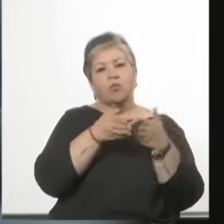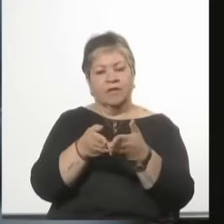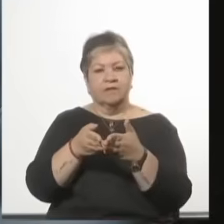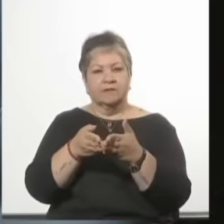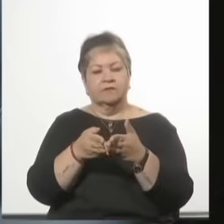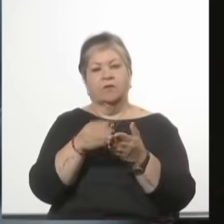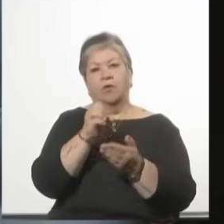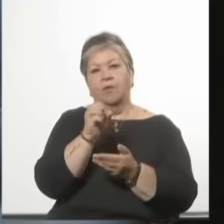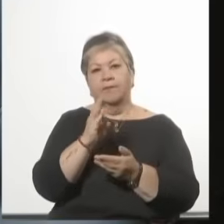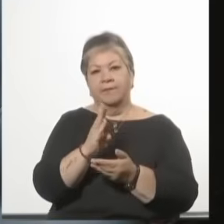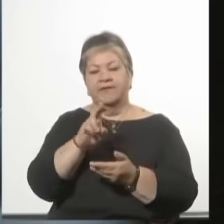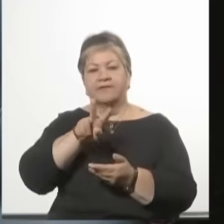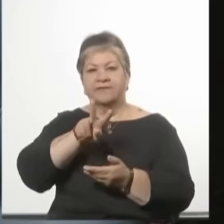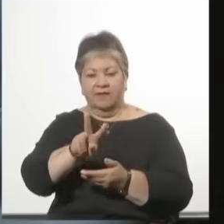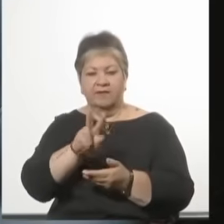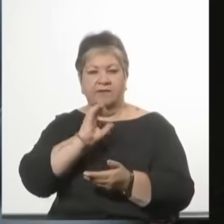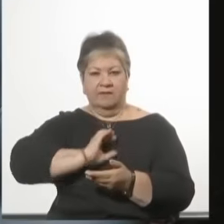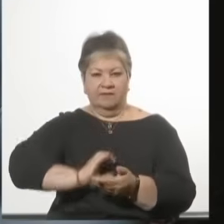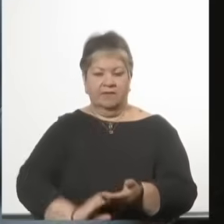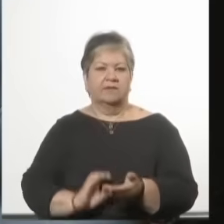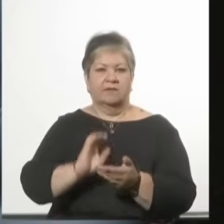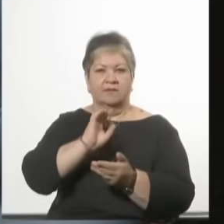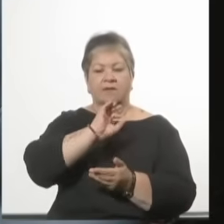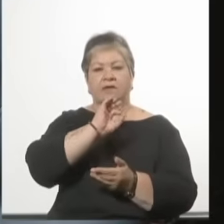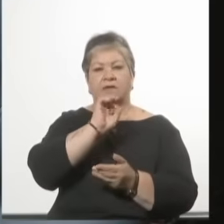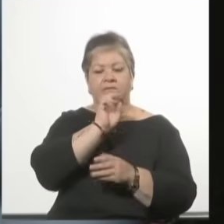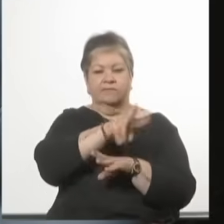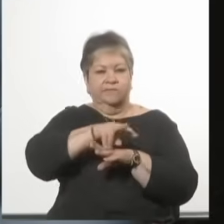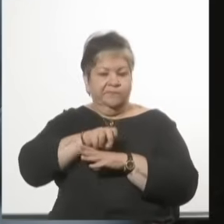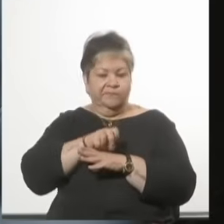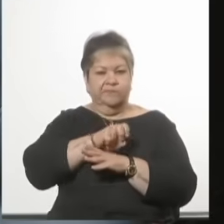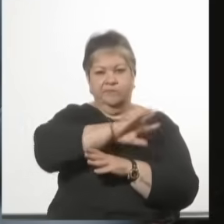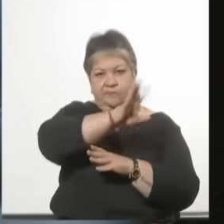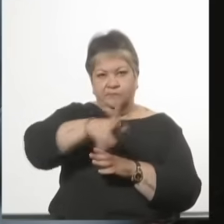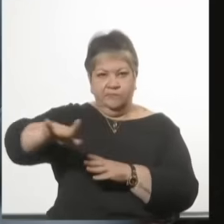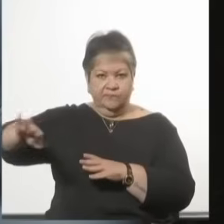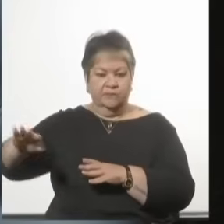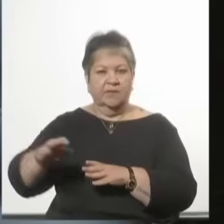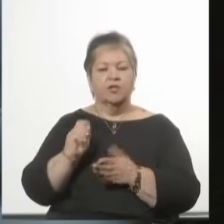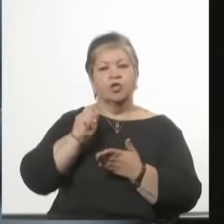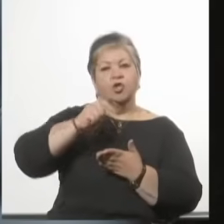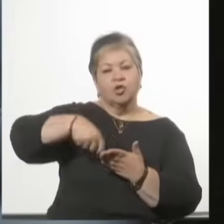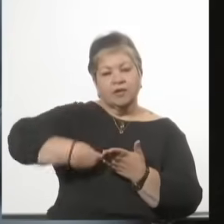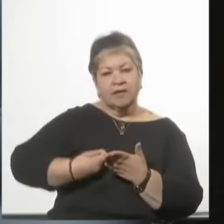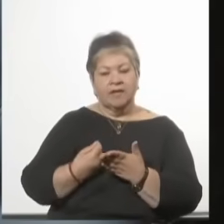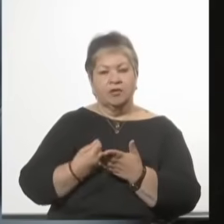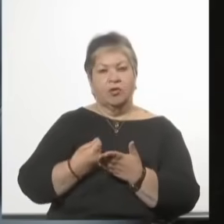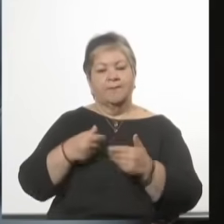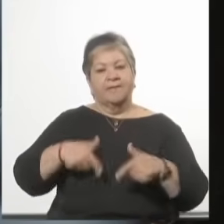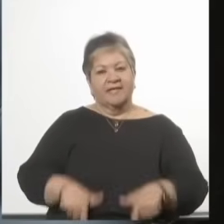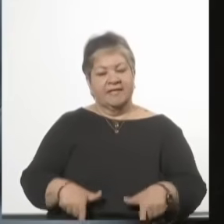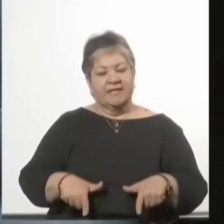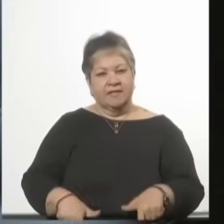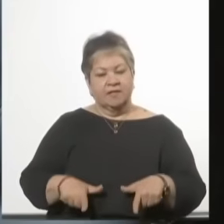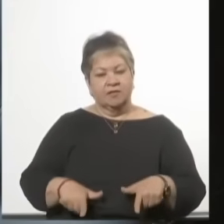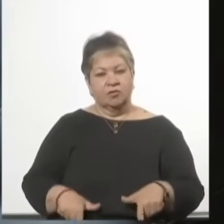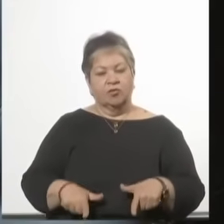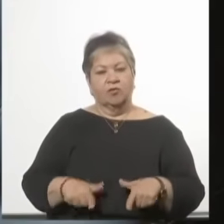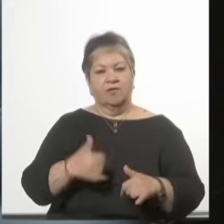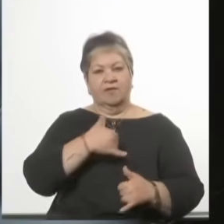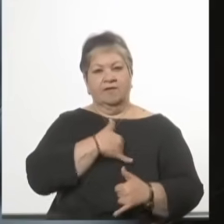Vessel de características expresadas en el mismo. Dicho contrato fue suscrito por el entonces Ministro de Defensa